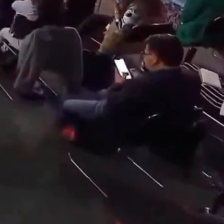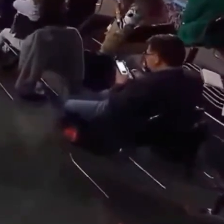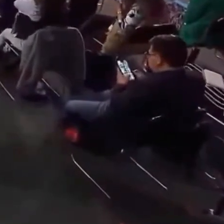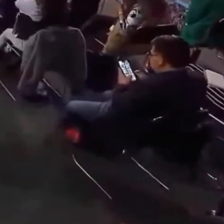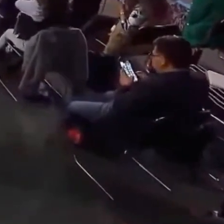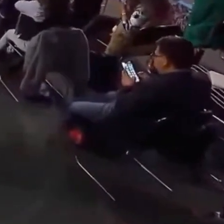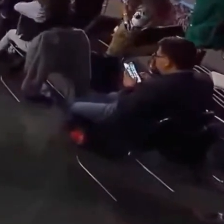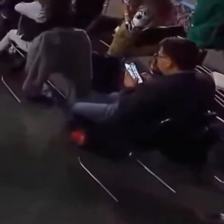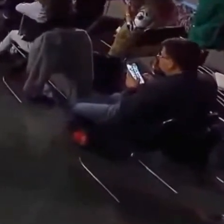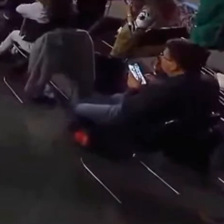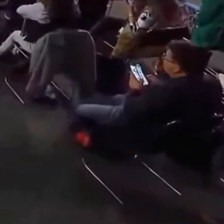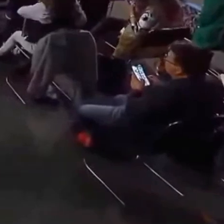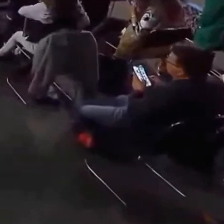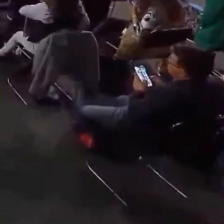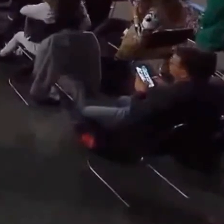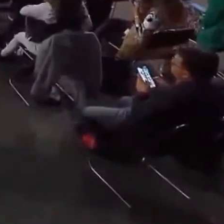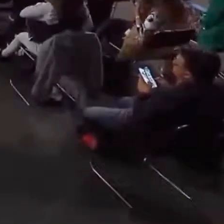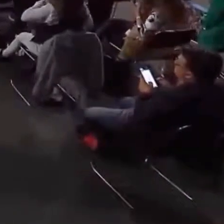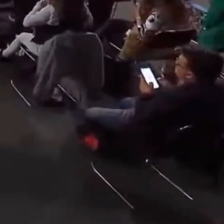que llegaban,